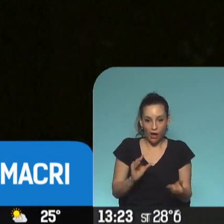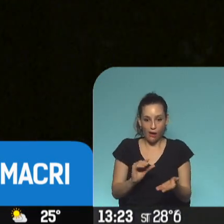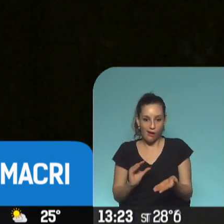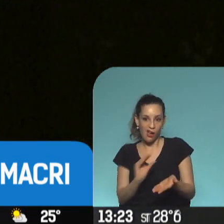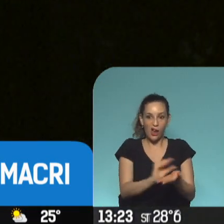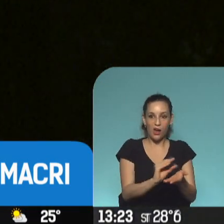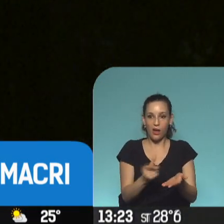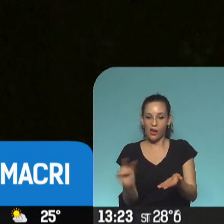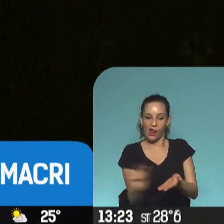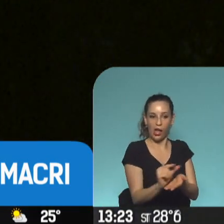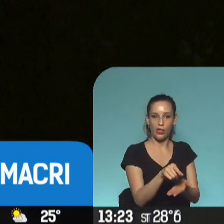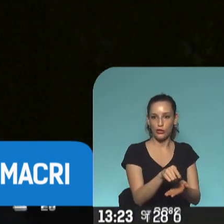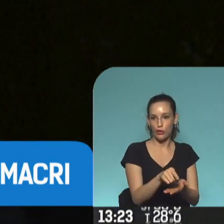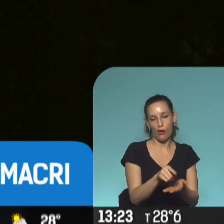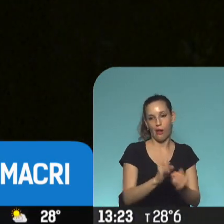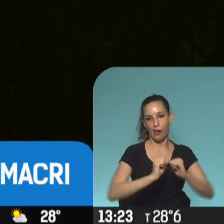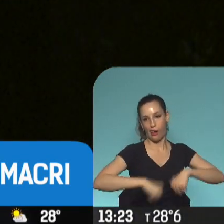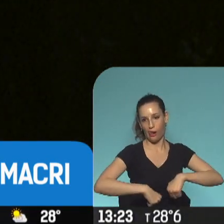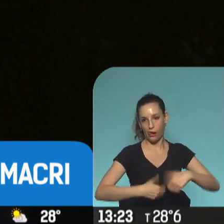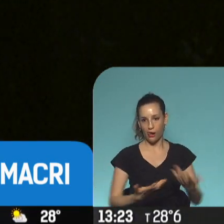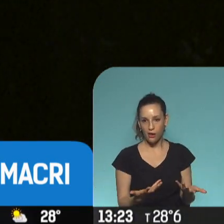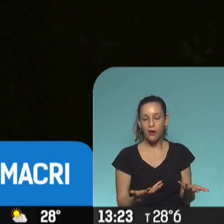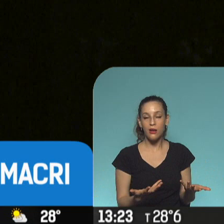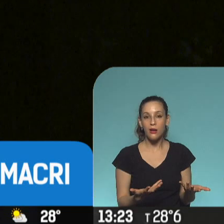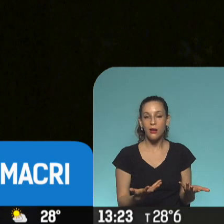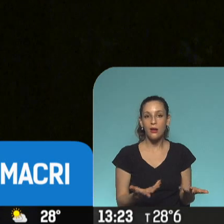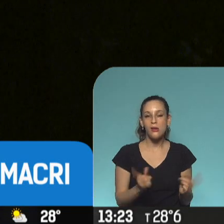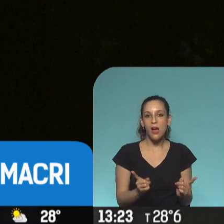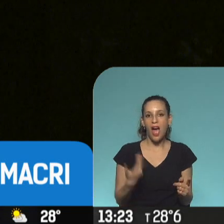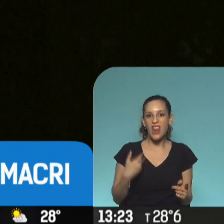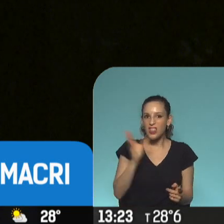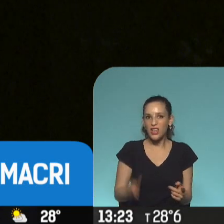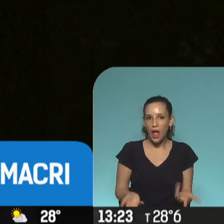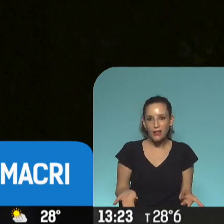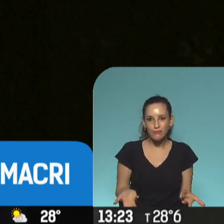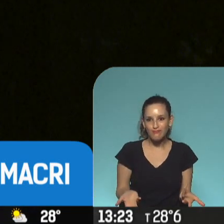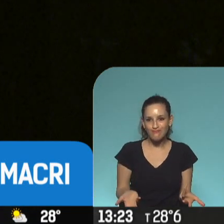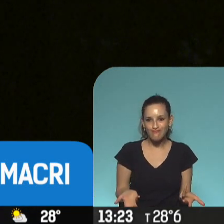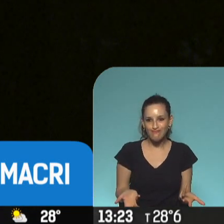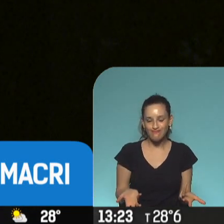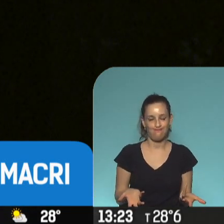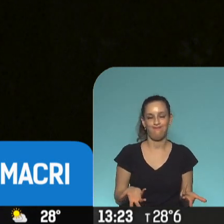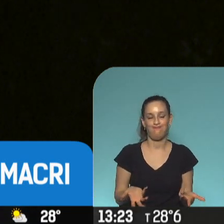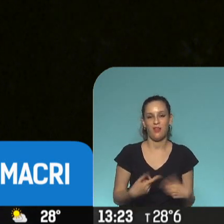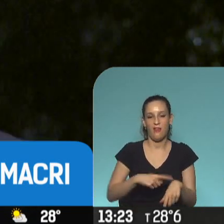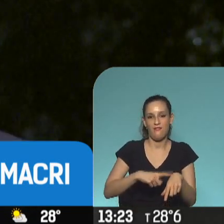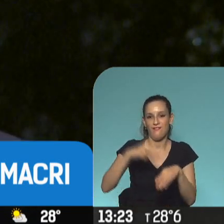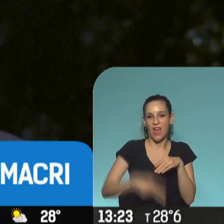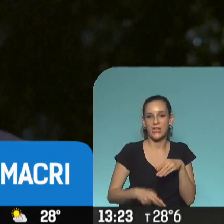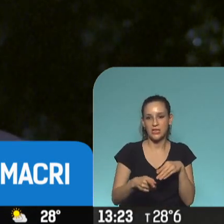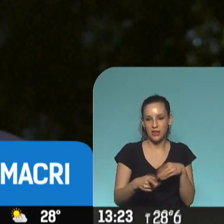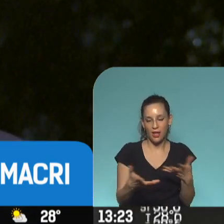absoluta condición de irregularidad, con una magnitud que jamás la Argentina podría haber tenido, con vencimientos que eran